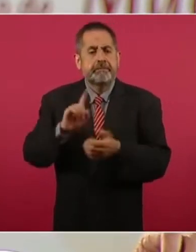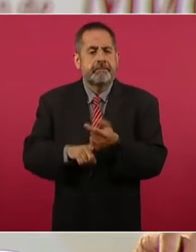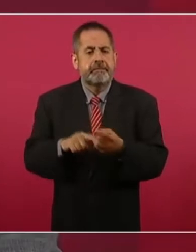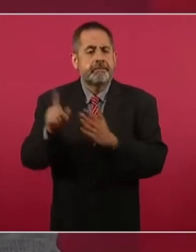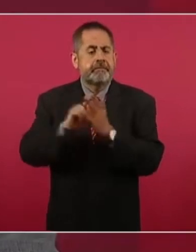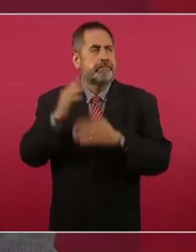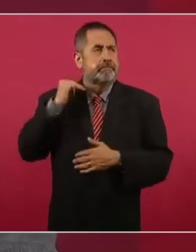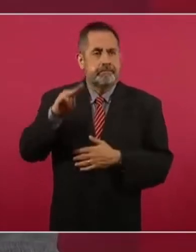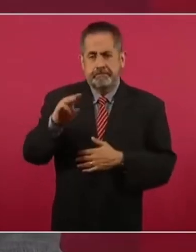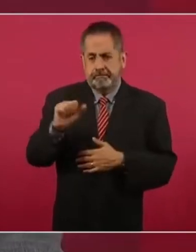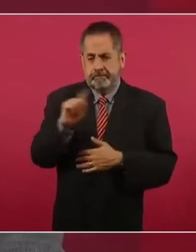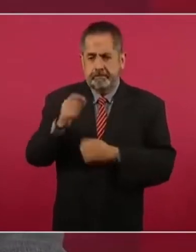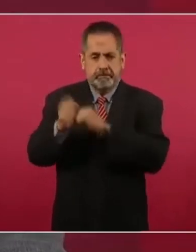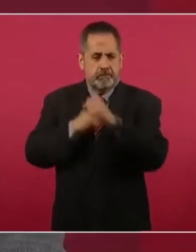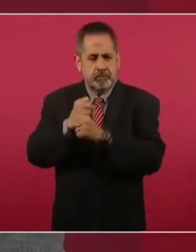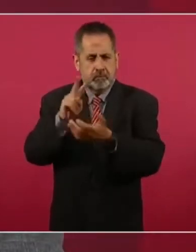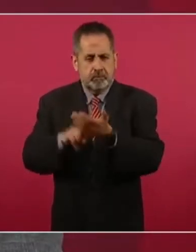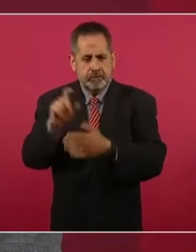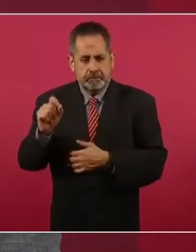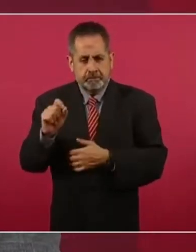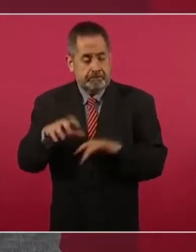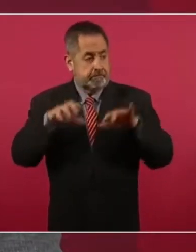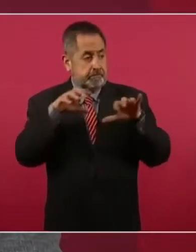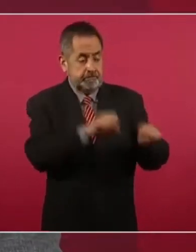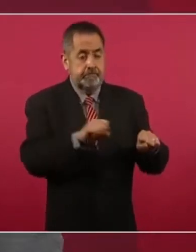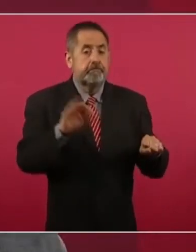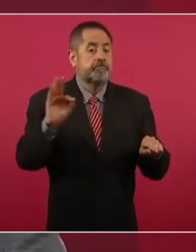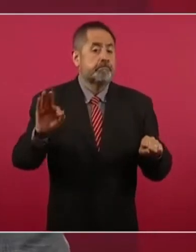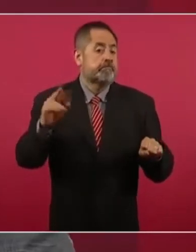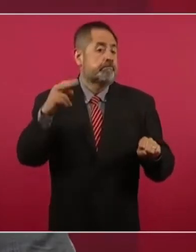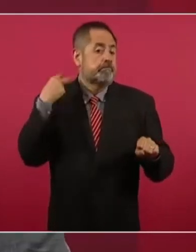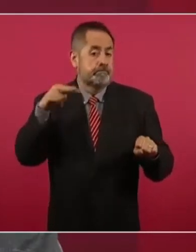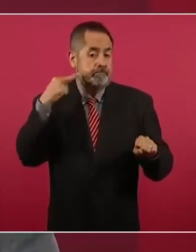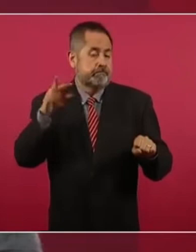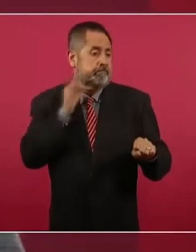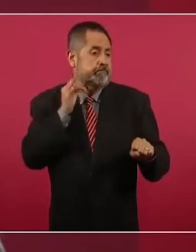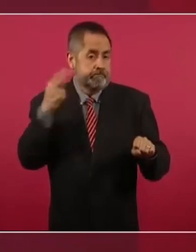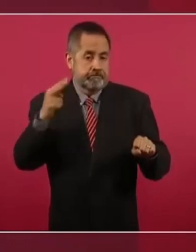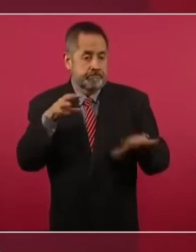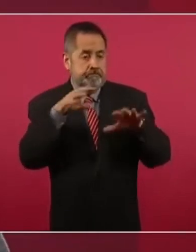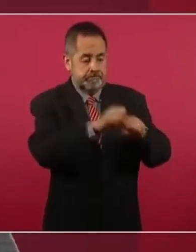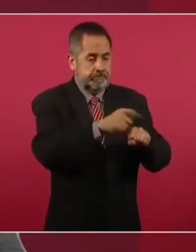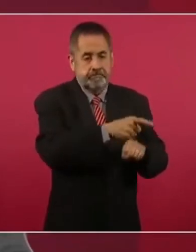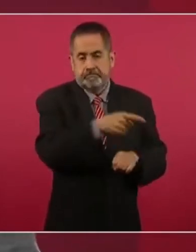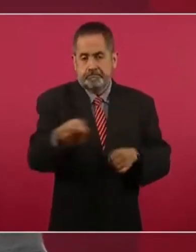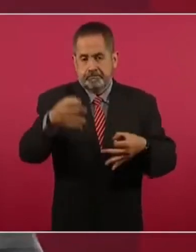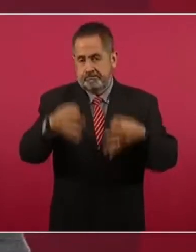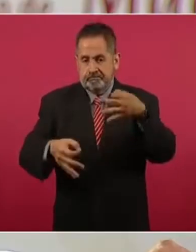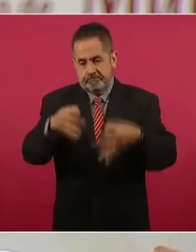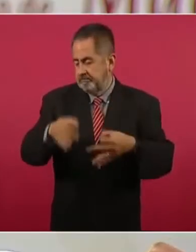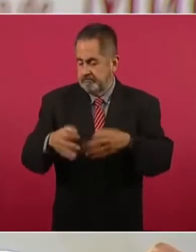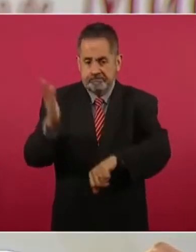el mes de marzo de 2020. Esto fue detenido por la Fiscalía de Veracruz y ya fue vinculado a proceso